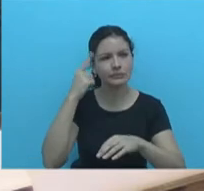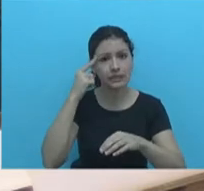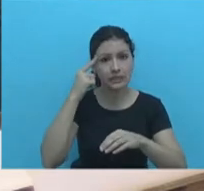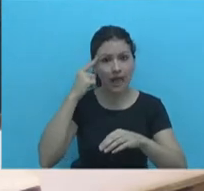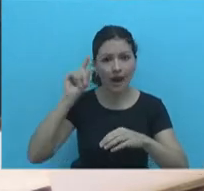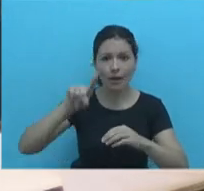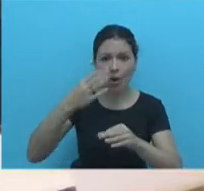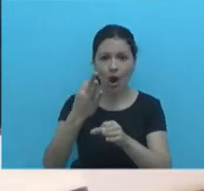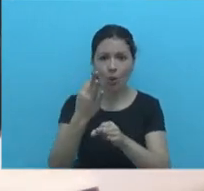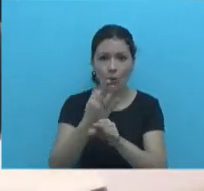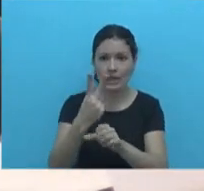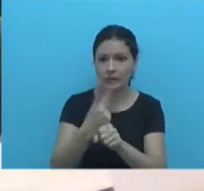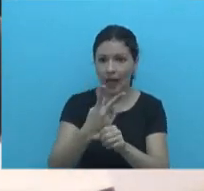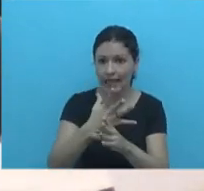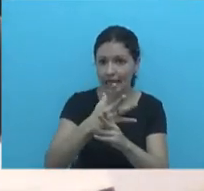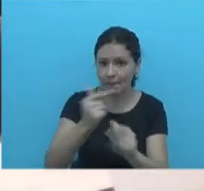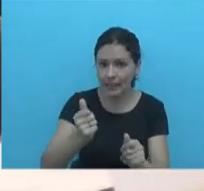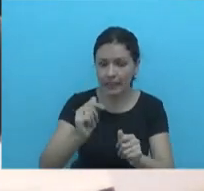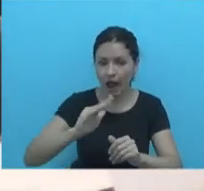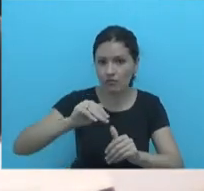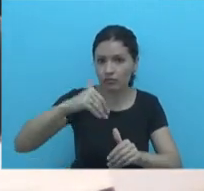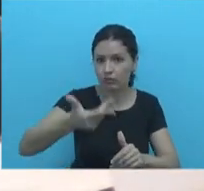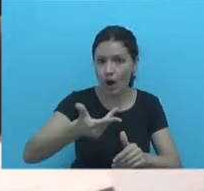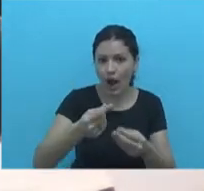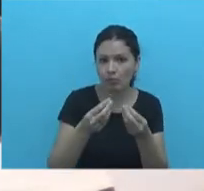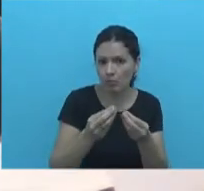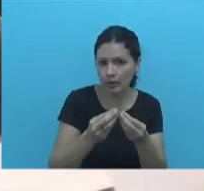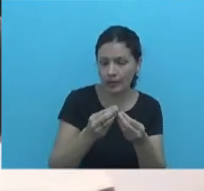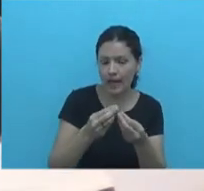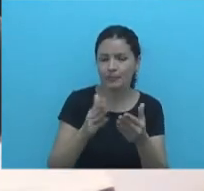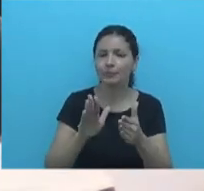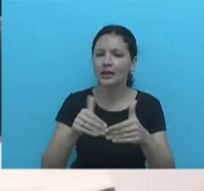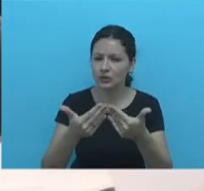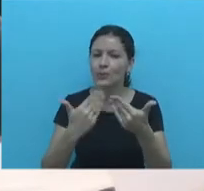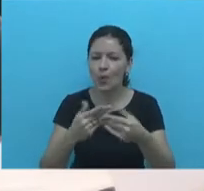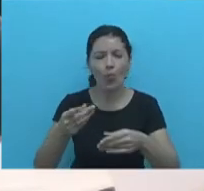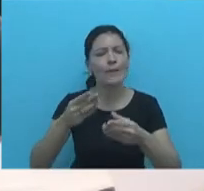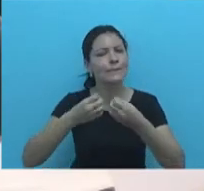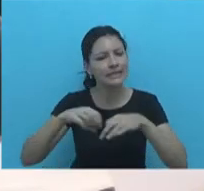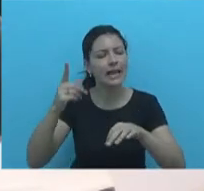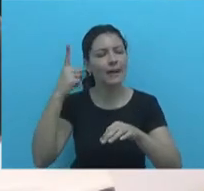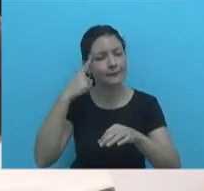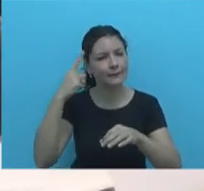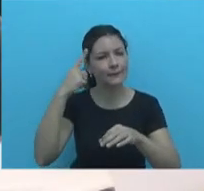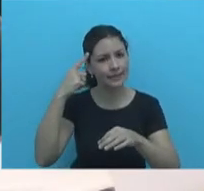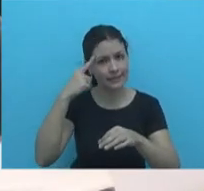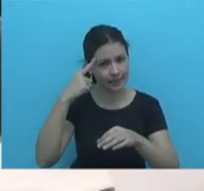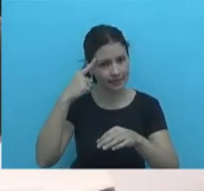un tiempo suficiente para decir qué es lo que va a hacer uno, porque se va a estar desarrollando durante todo el año. Lo que